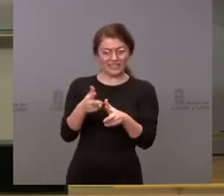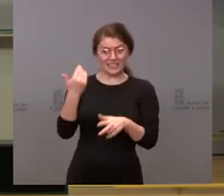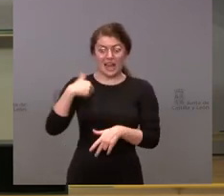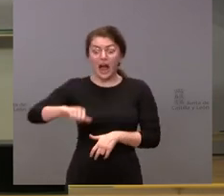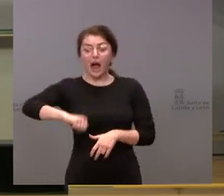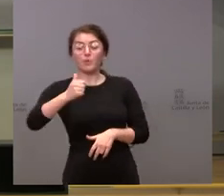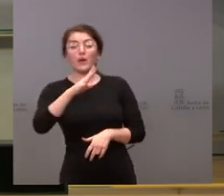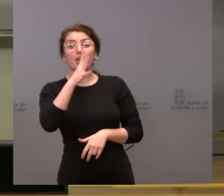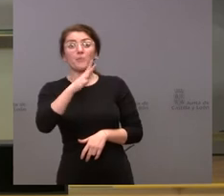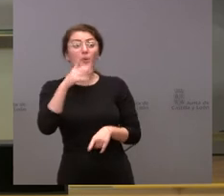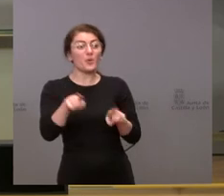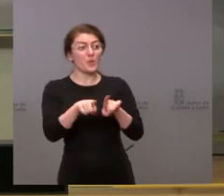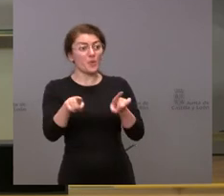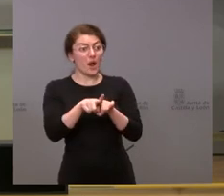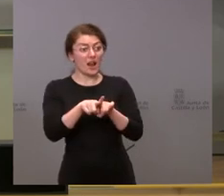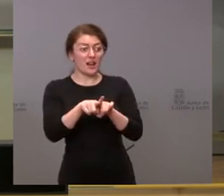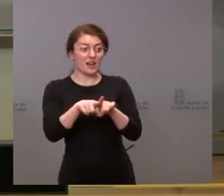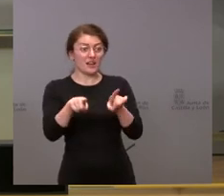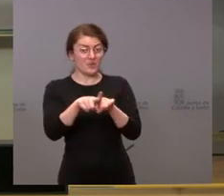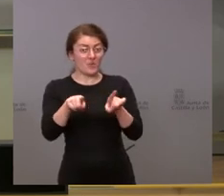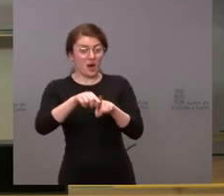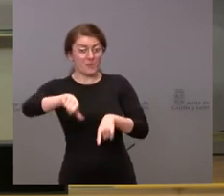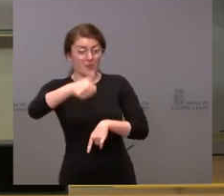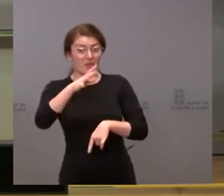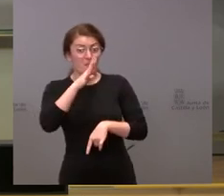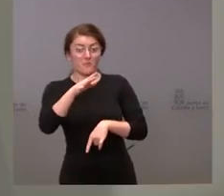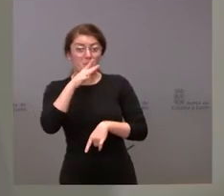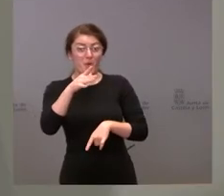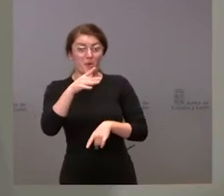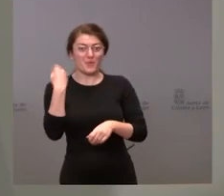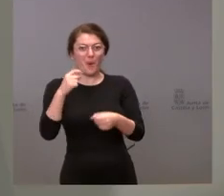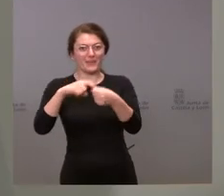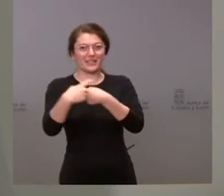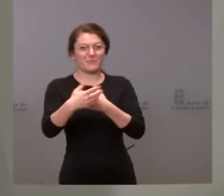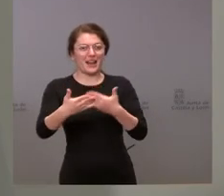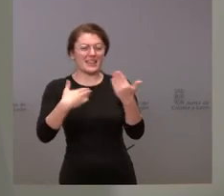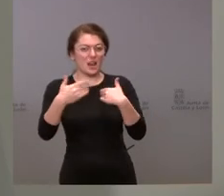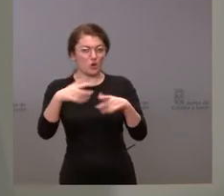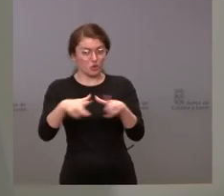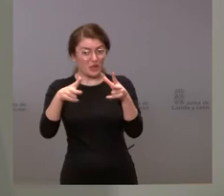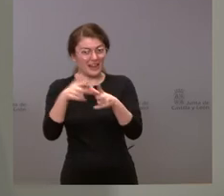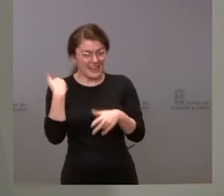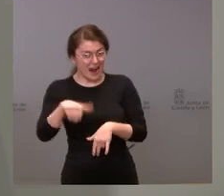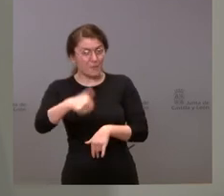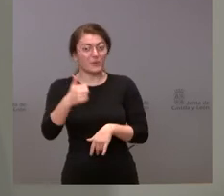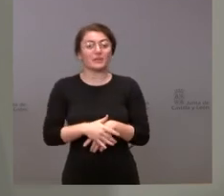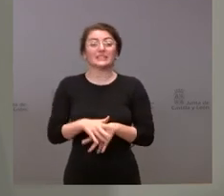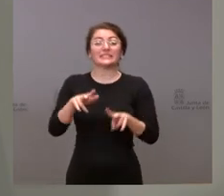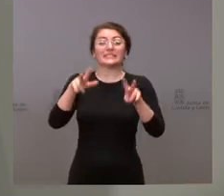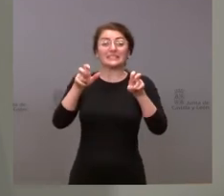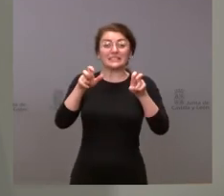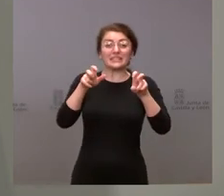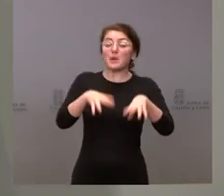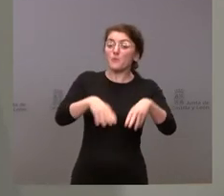aval de los agentes del diálogo social una más gracias muchas gracias relación con el parque tecnológico de burgos durante esta legislatura